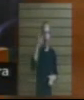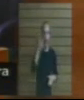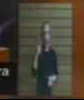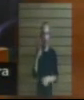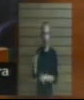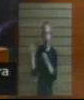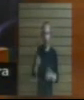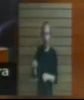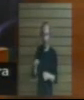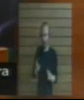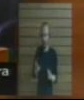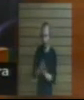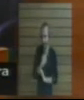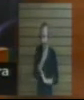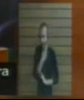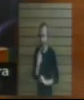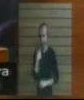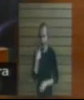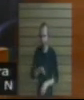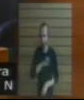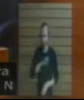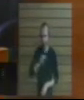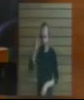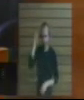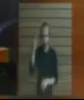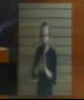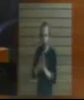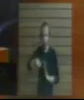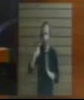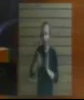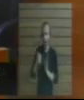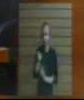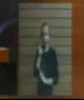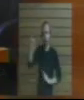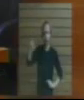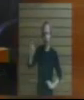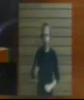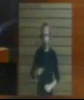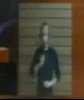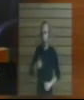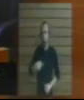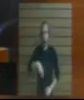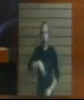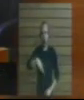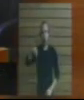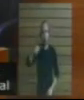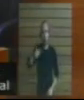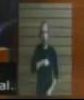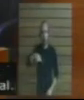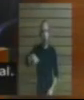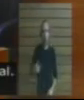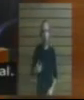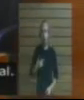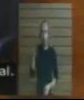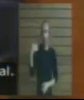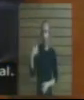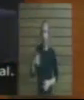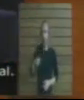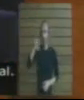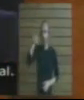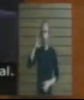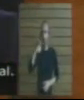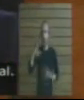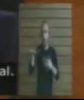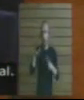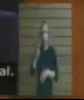el año 2016 era no cumplir la ley. No cumplir la ley de forma unilateral. Fíjese si era no cumplir la ley que el Estado, en marzo del 2017,